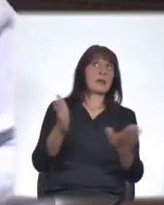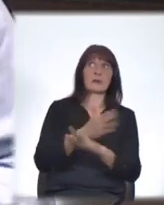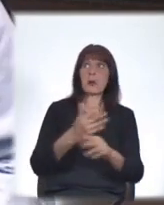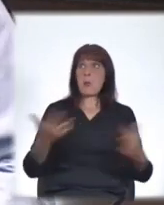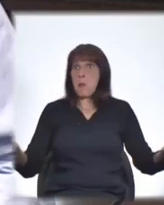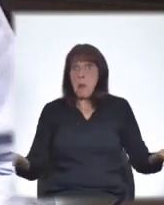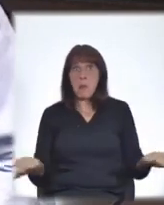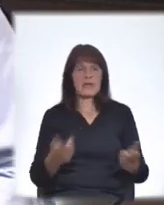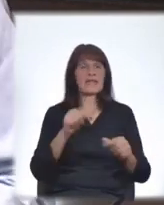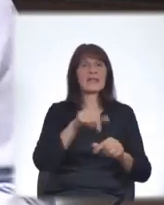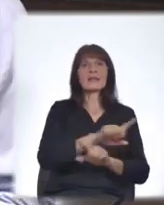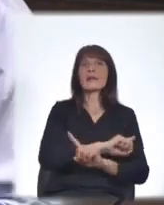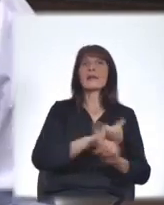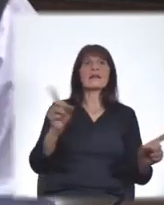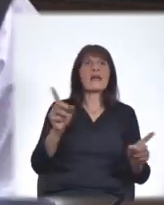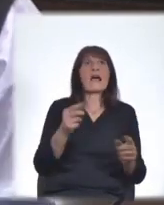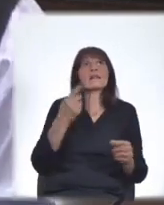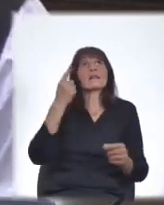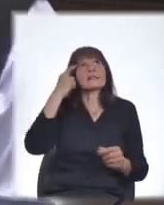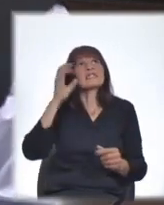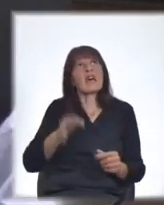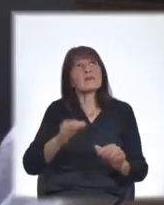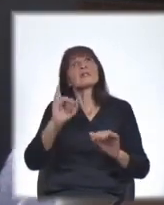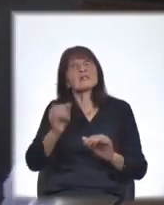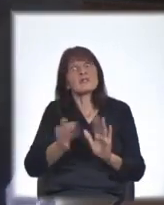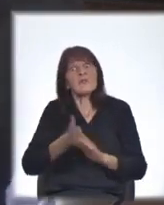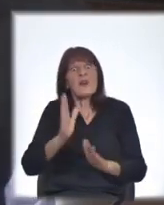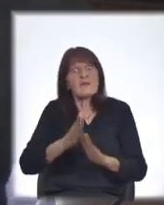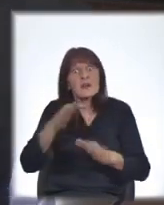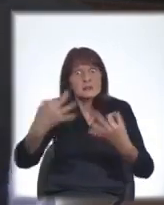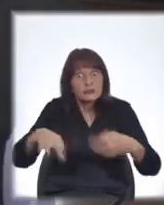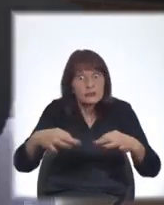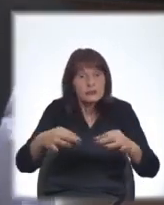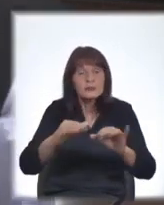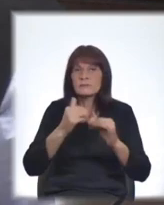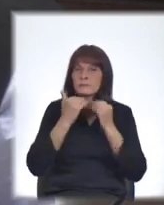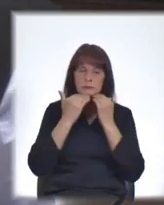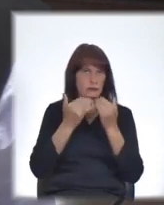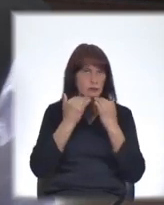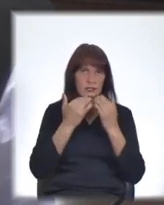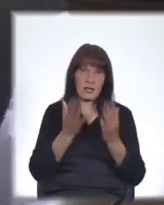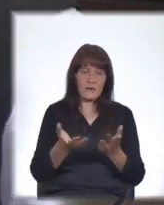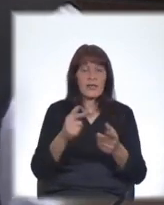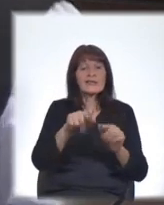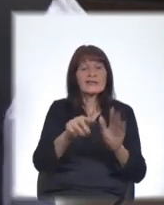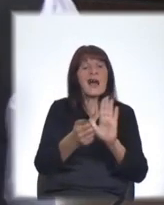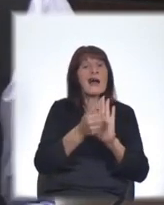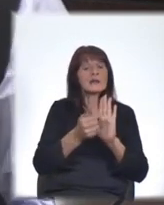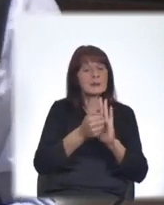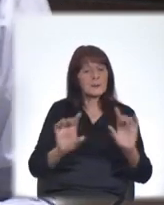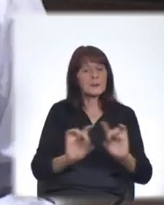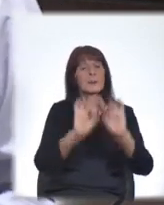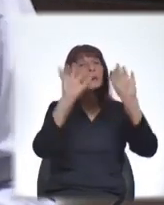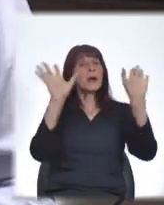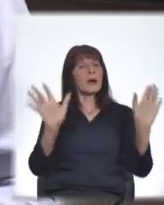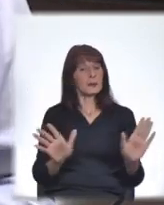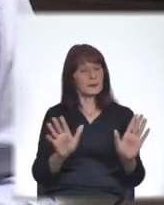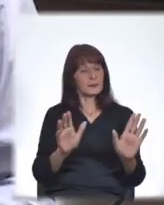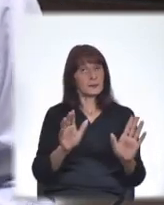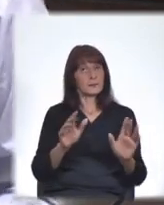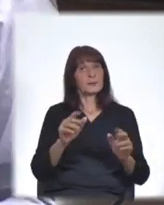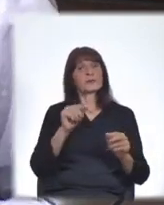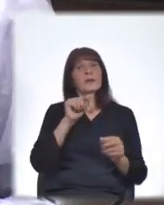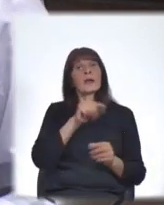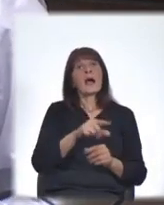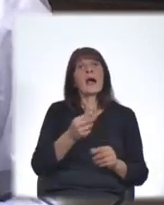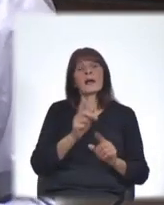afirmar en esta sala que se van a llevar a cabo, porque en definitiva se establecen artículos claramente donde facultan al Poder Ejecutivo